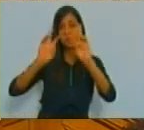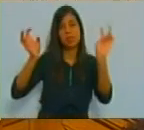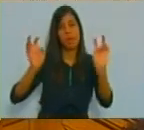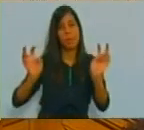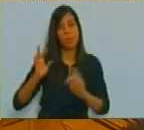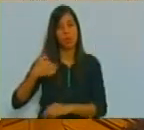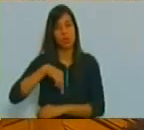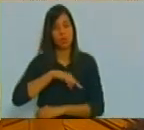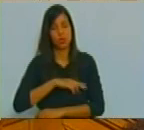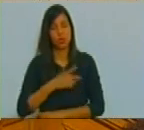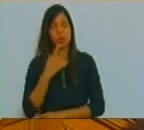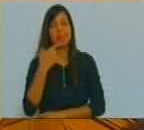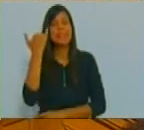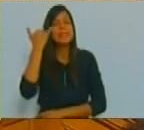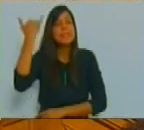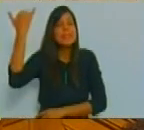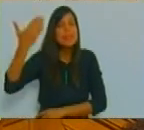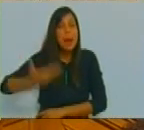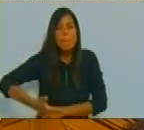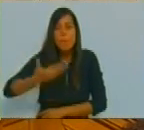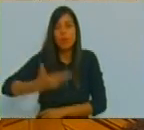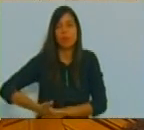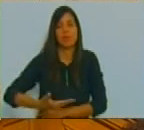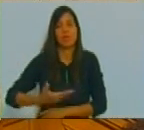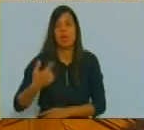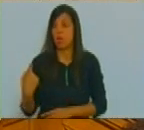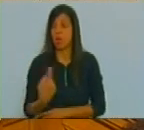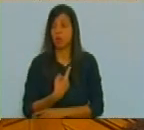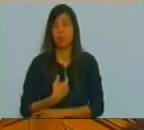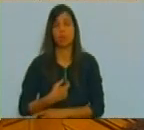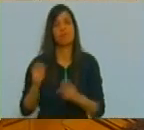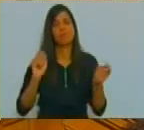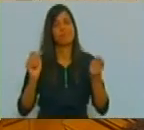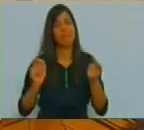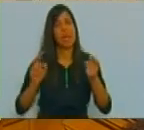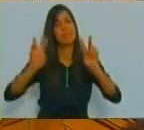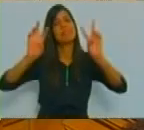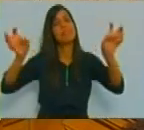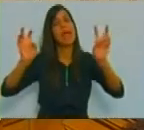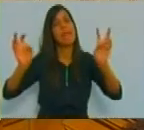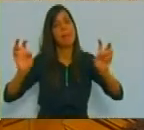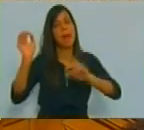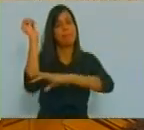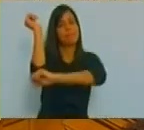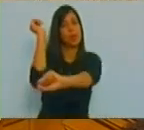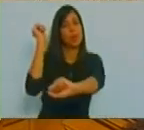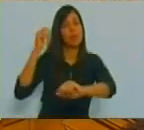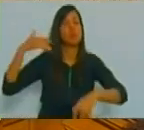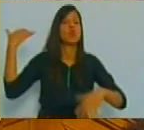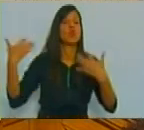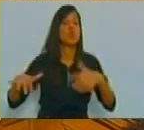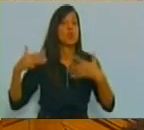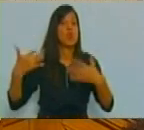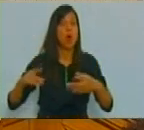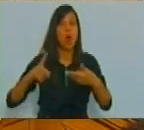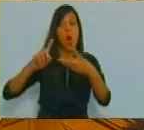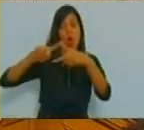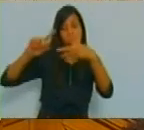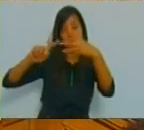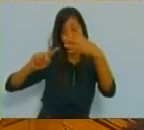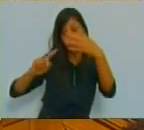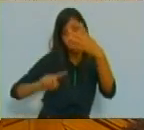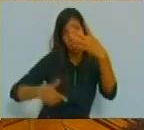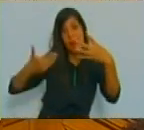dejar de un lado si bien es cierto estamos debatiendo el tema de la inseguridad hay otros factores que impactan sustantivamente